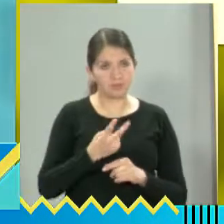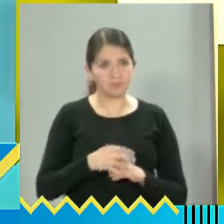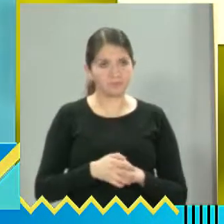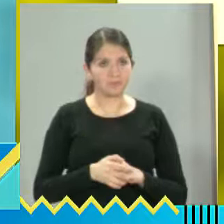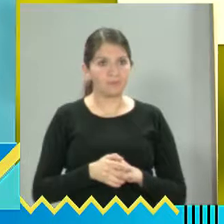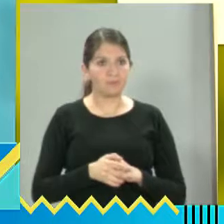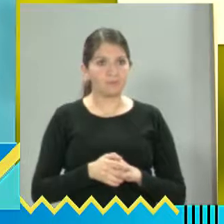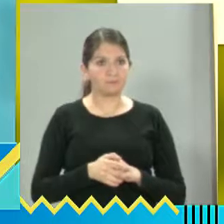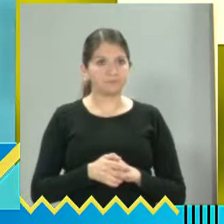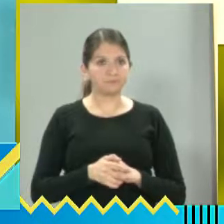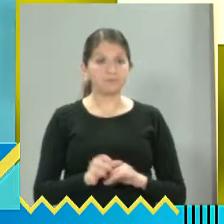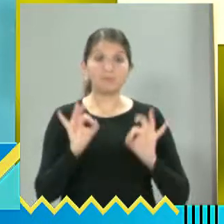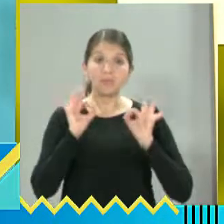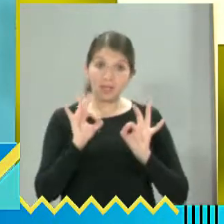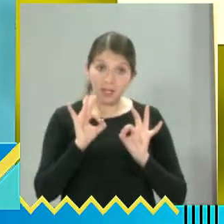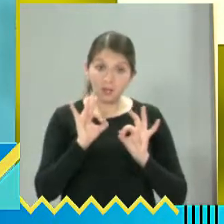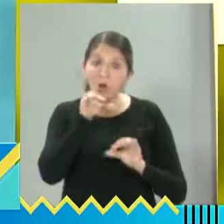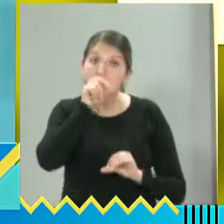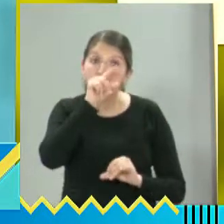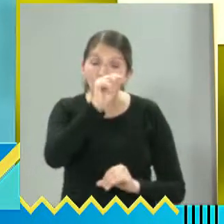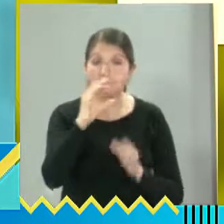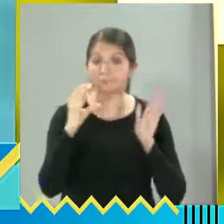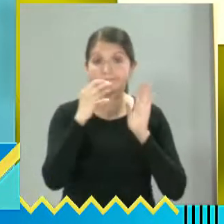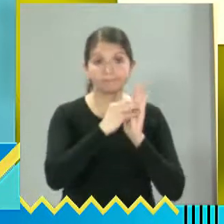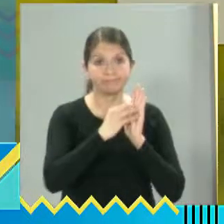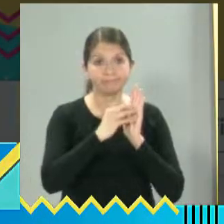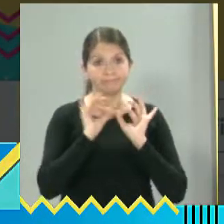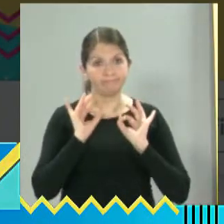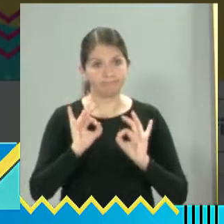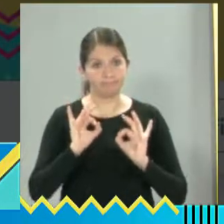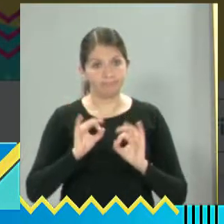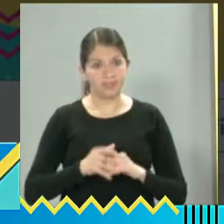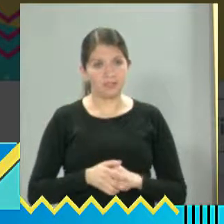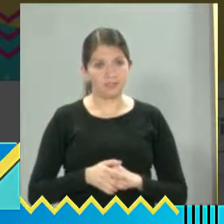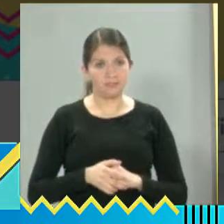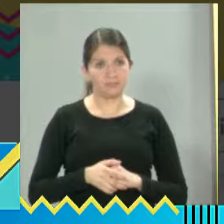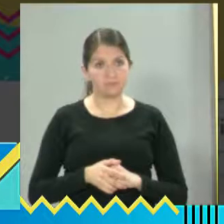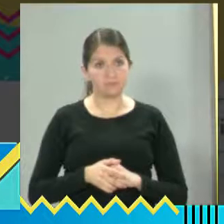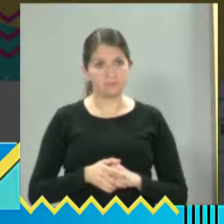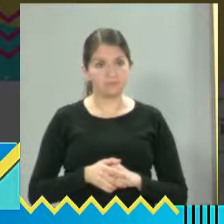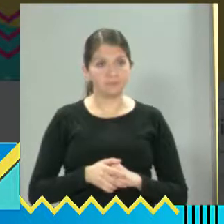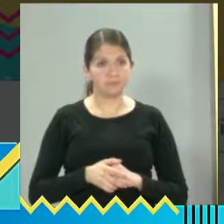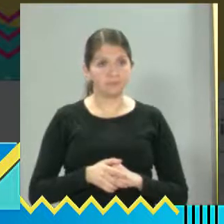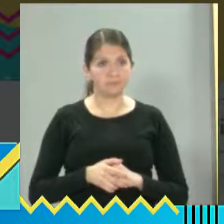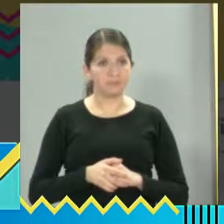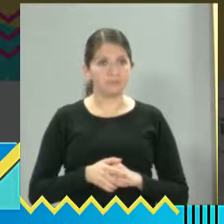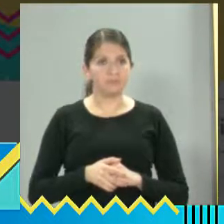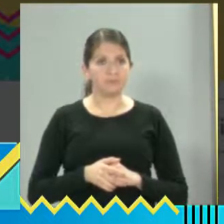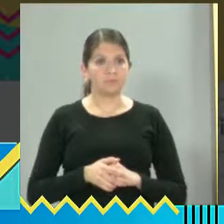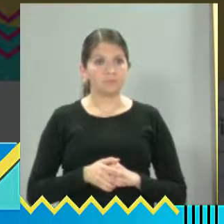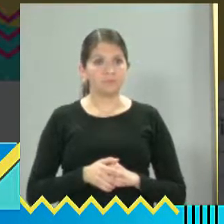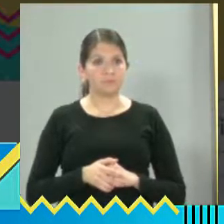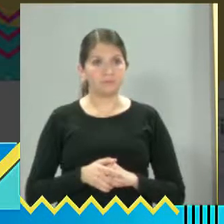y emoción. Queda entonces el tuit de Gisela Majul también en este aporte a distintos parecidos. A ver